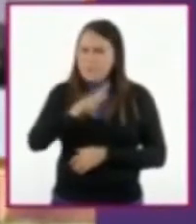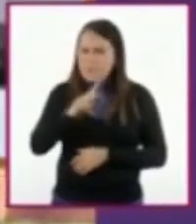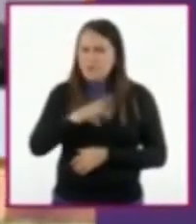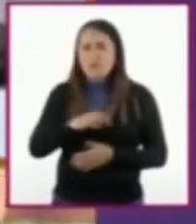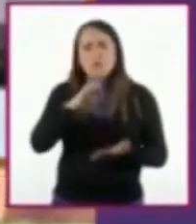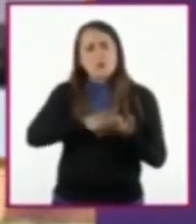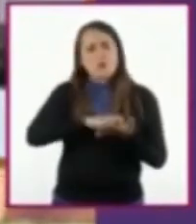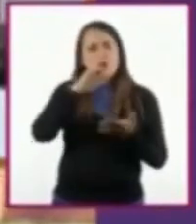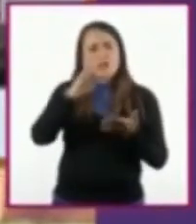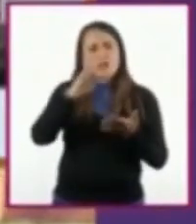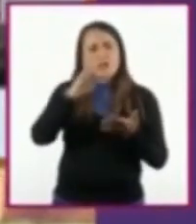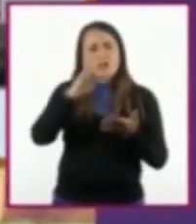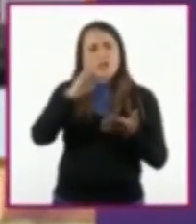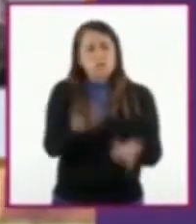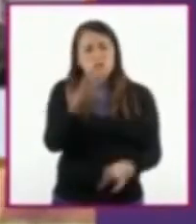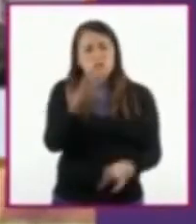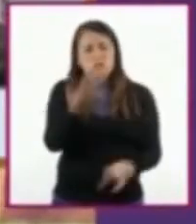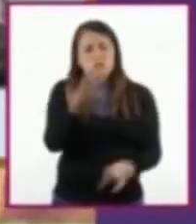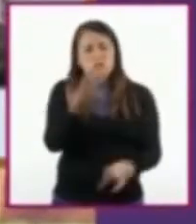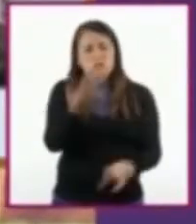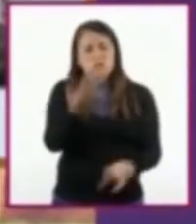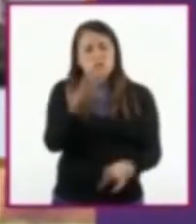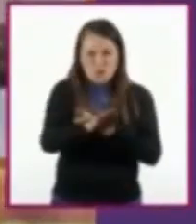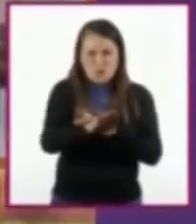durante el proceso de calentamiento en el horno para